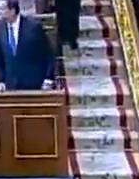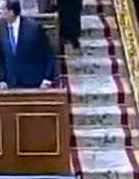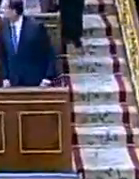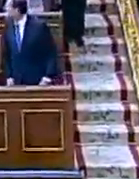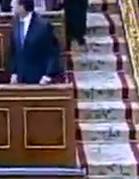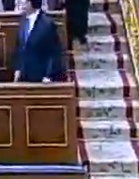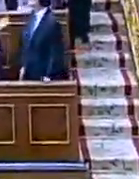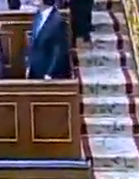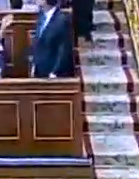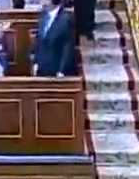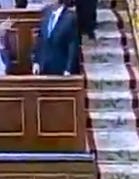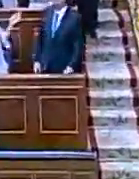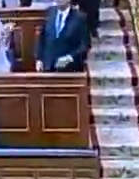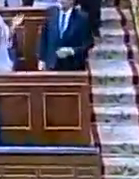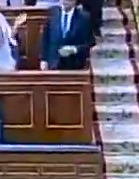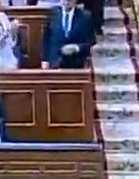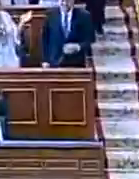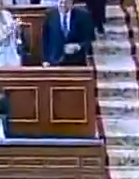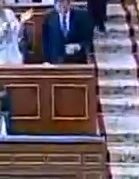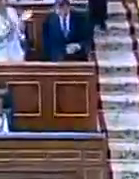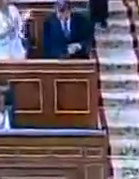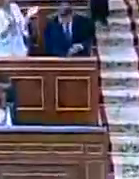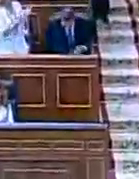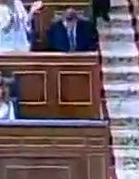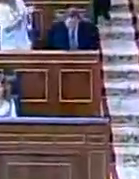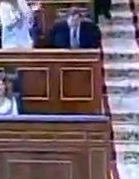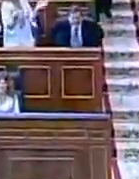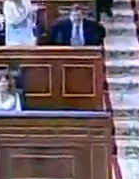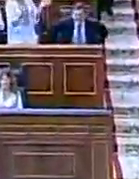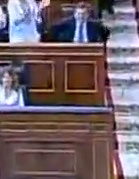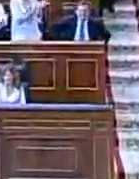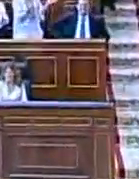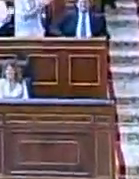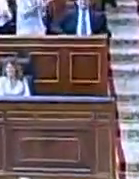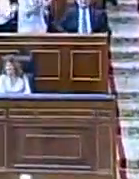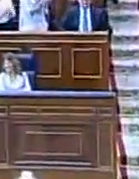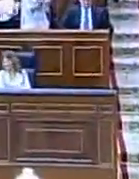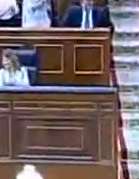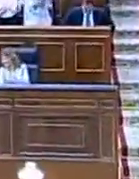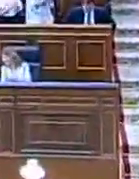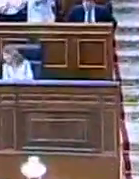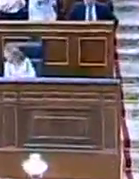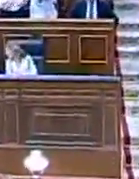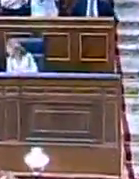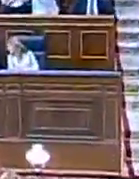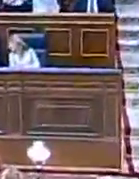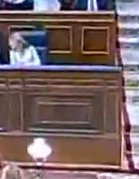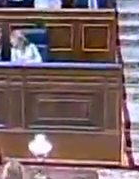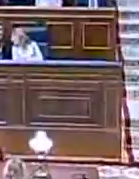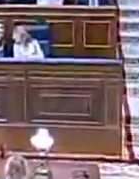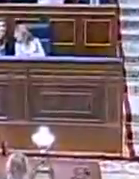indirectamente decir lo que ha dicho, pero nunca con la claridad de ahora.